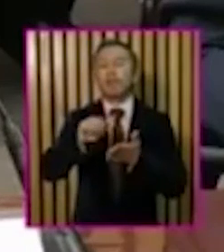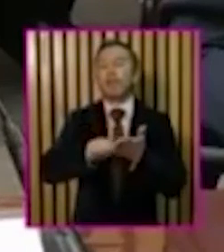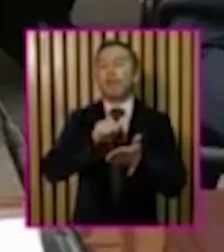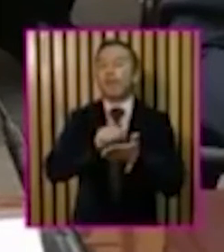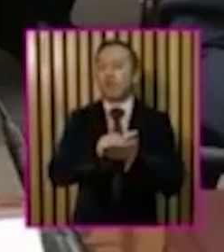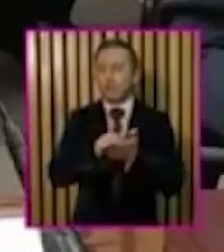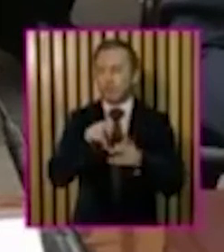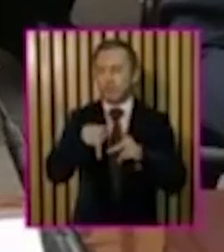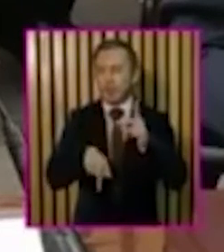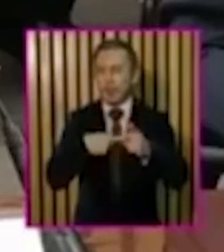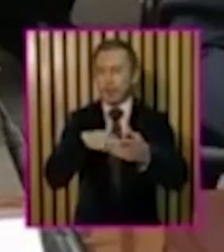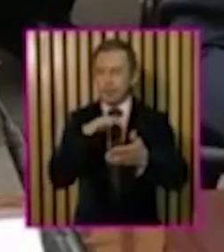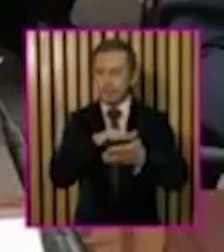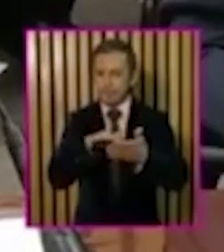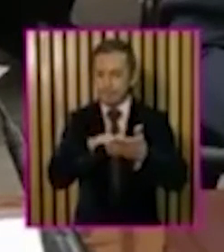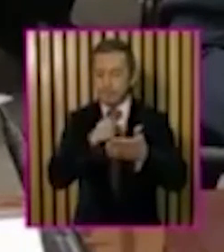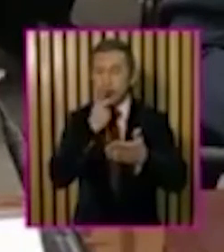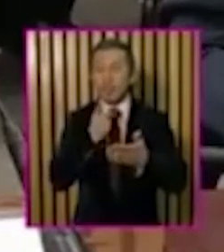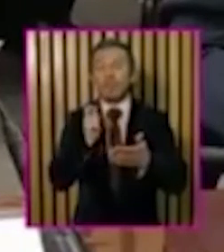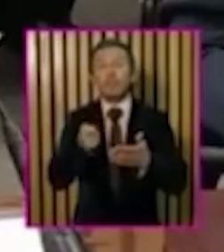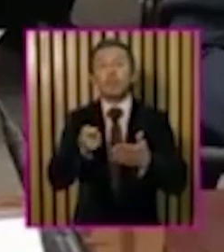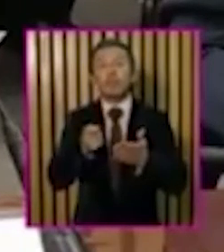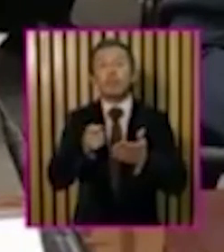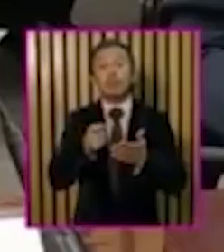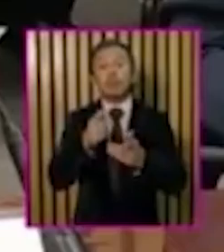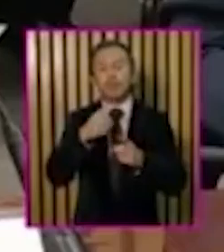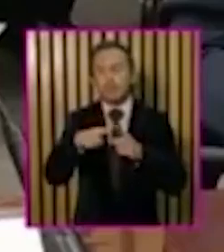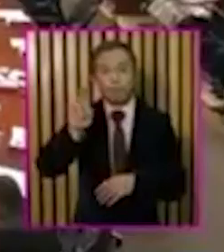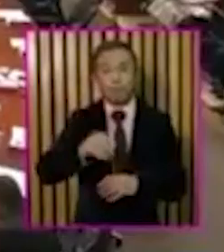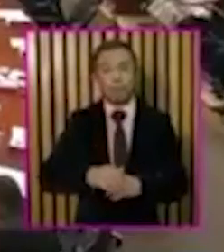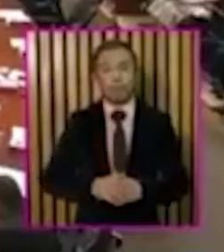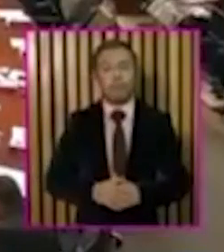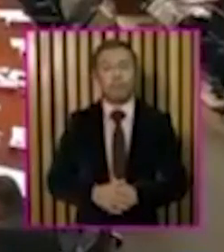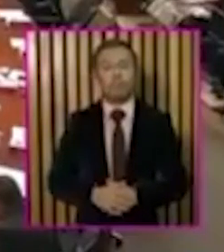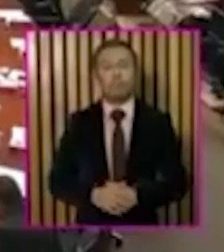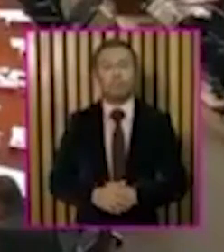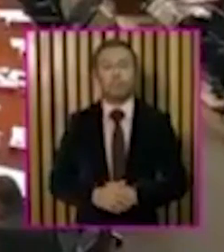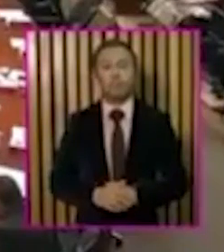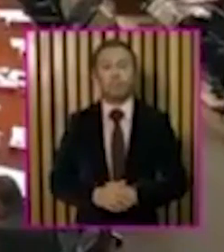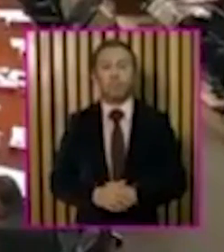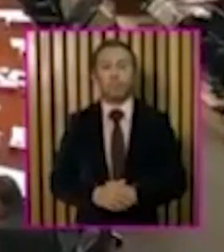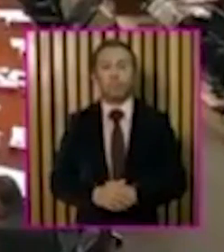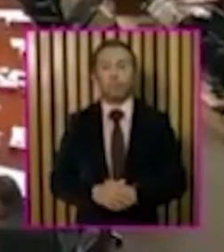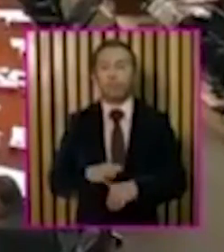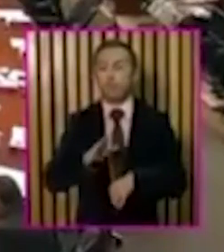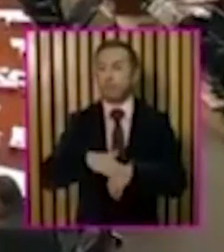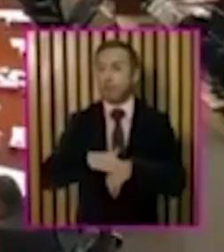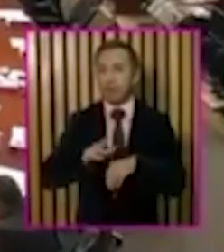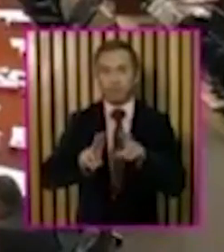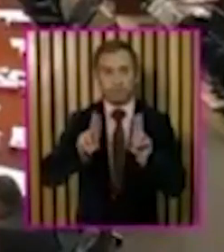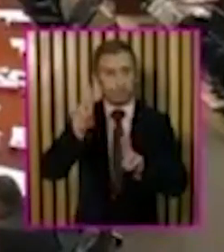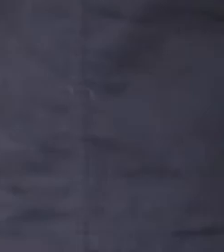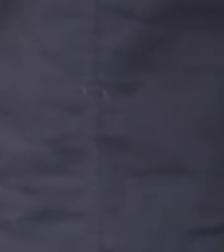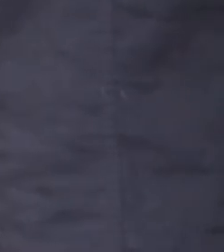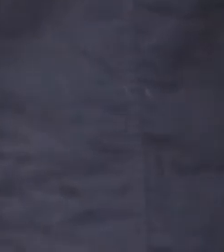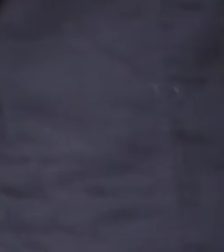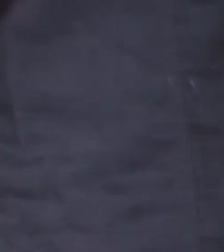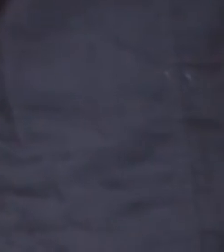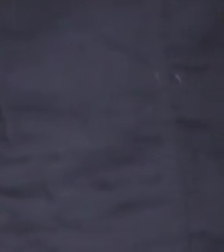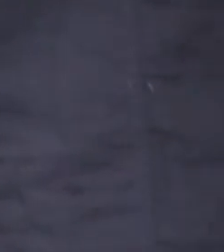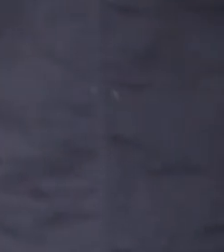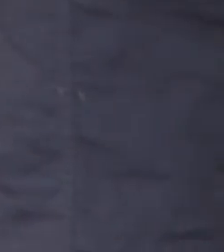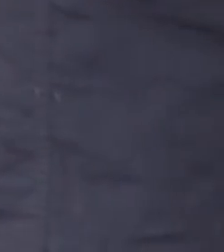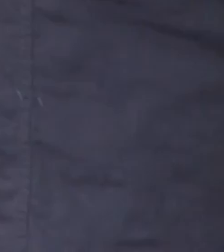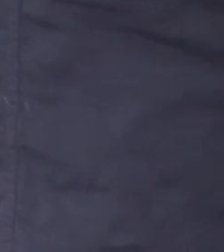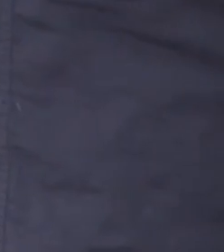que tiene como plazo para que se realice el cómputo oficial de los sufragios hasta el próximo sábado a las 24 horas este ejercicio